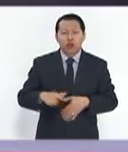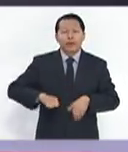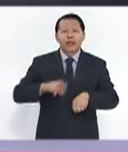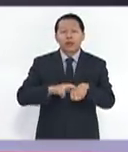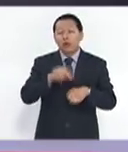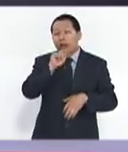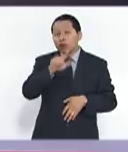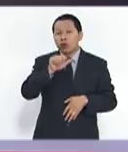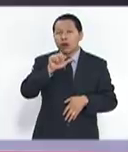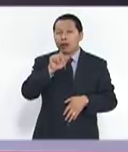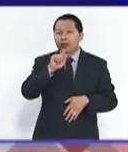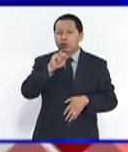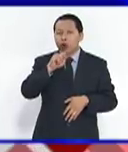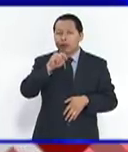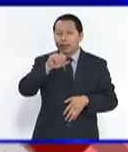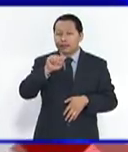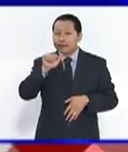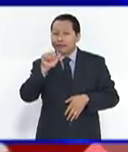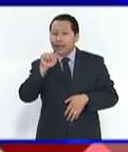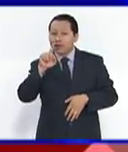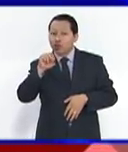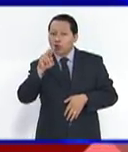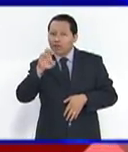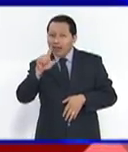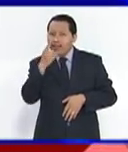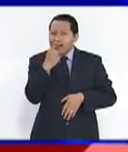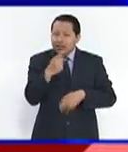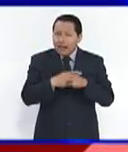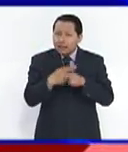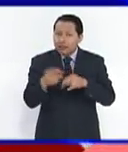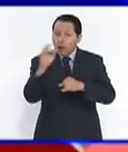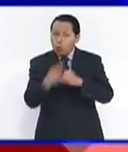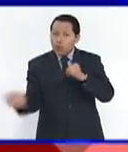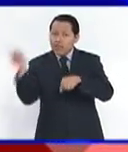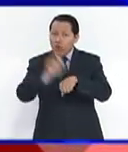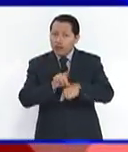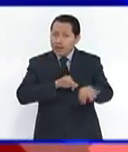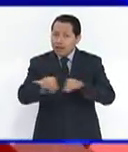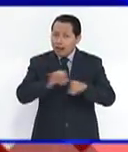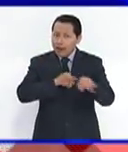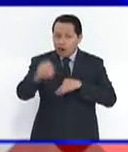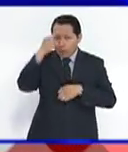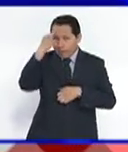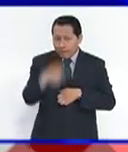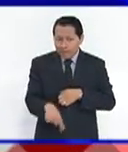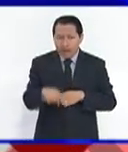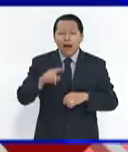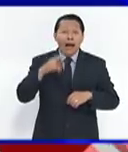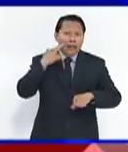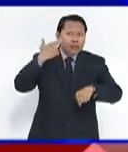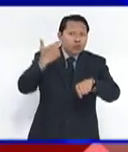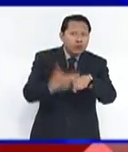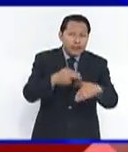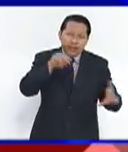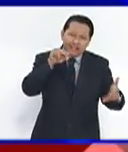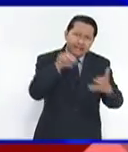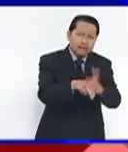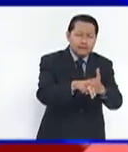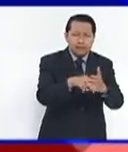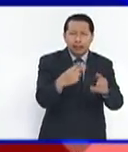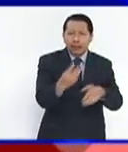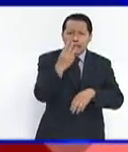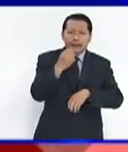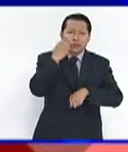de Jalisco, Aristóteles Sandoval, aseguró que seguirán trabajando hasta el último día de su gobierno para dar con los implicados del asesinato de los